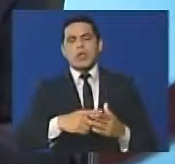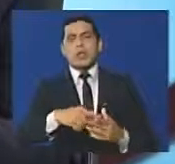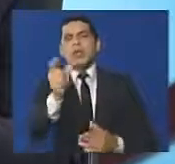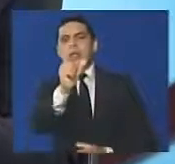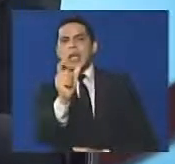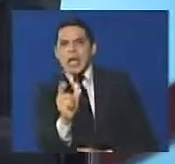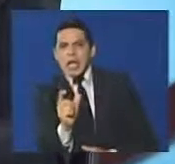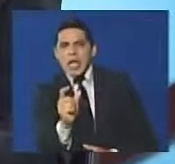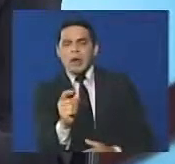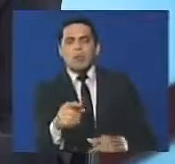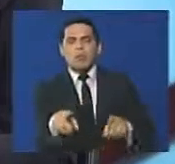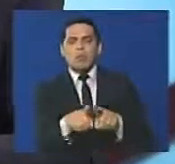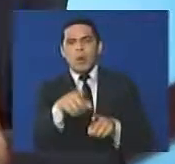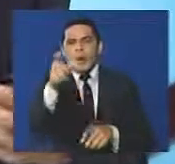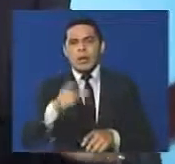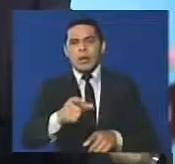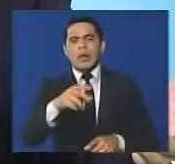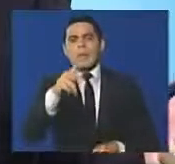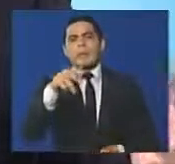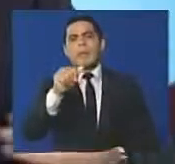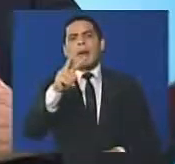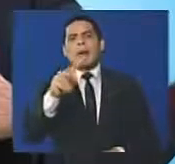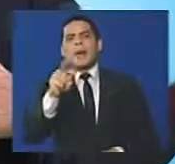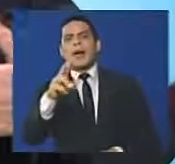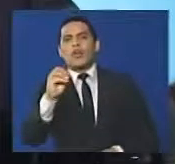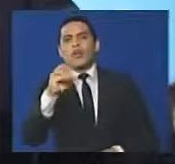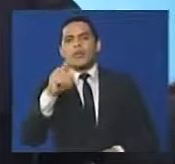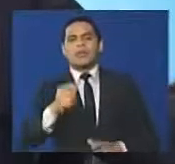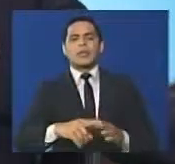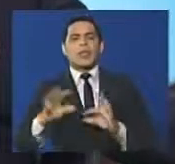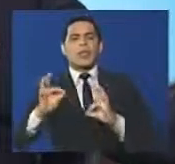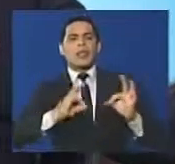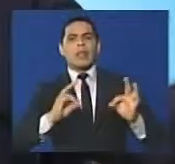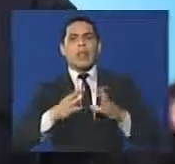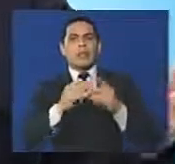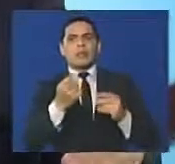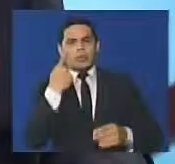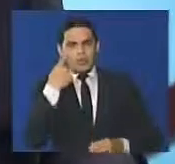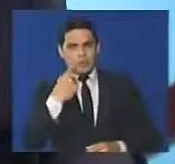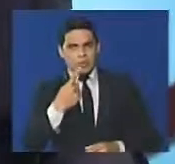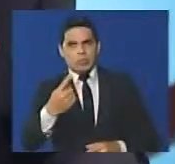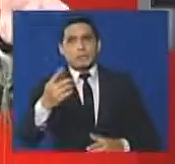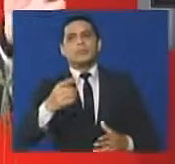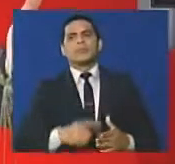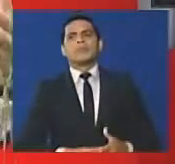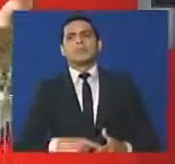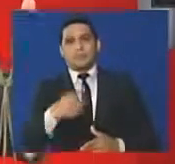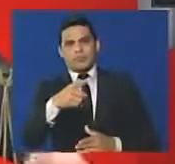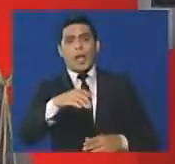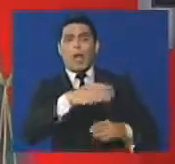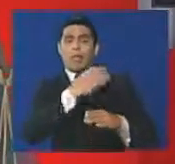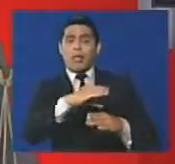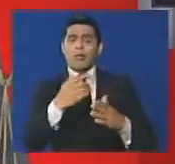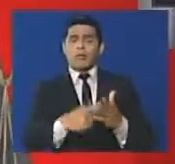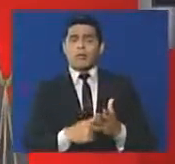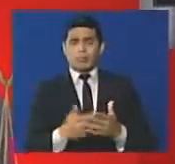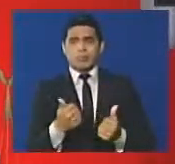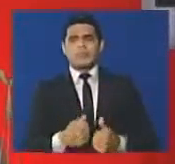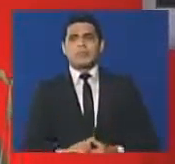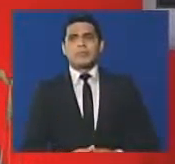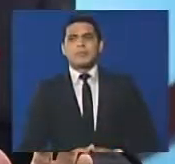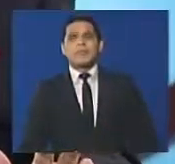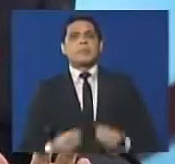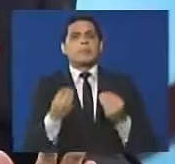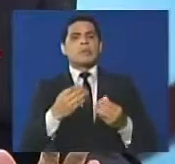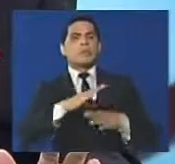Surriento, Granada, se vino abajo el teatro. Tu tierra está llena de lindas mujeres. Se vino el